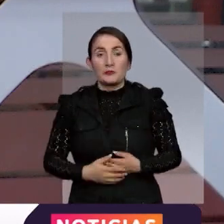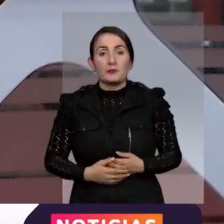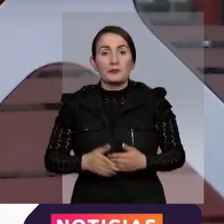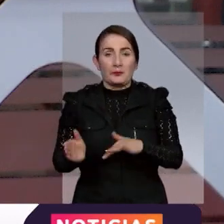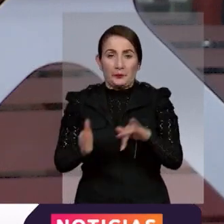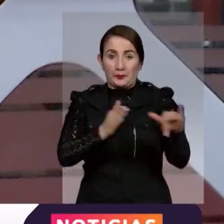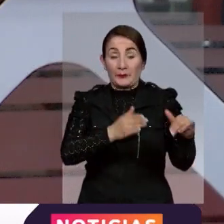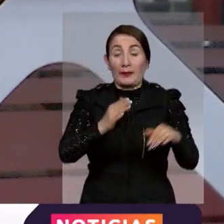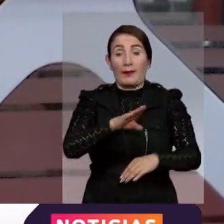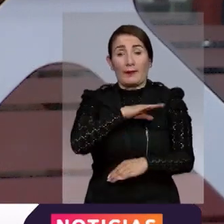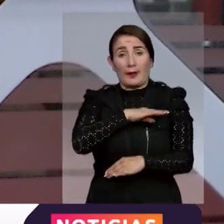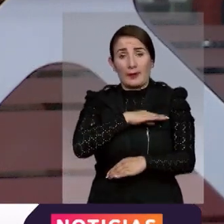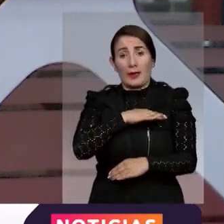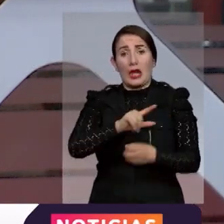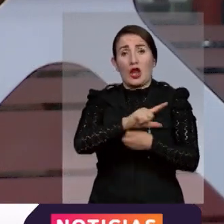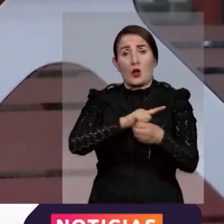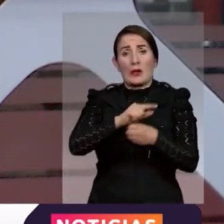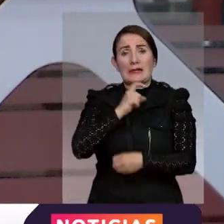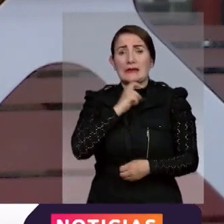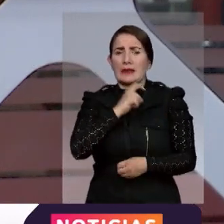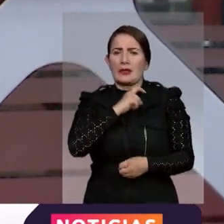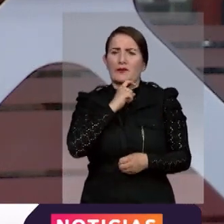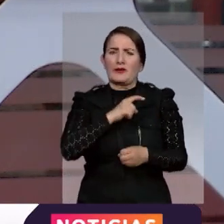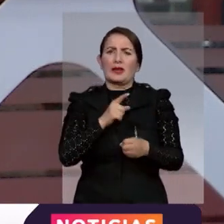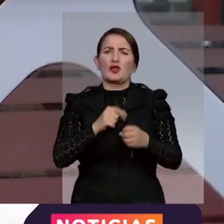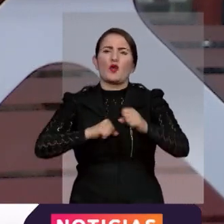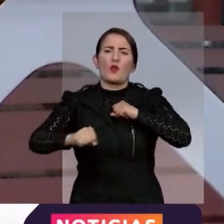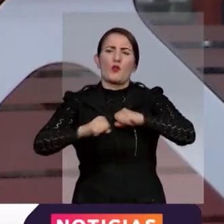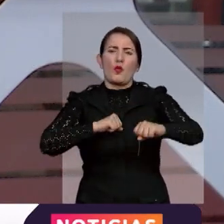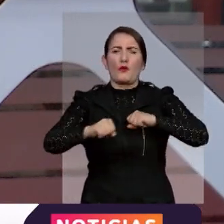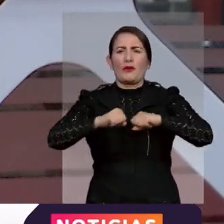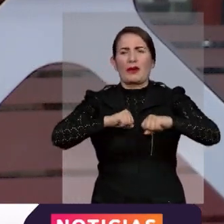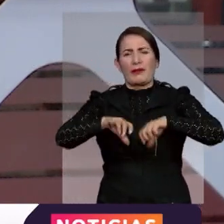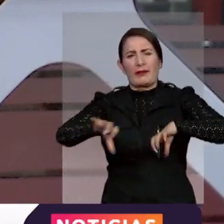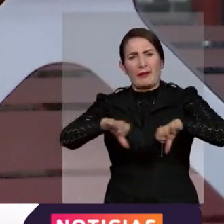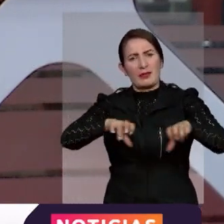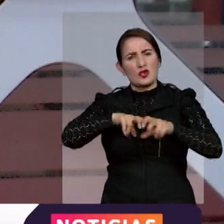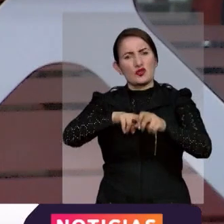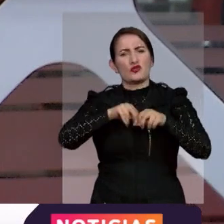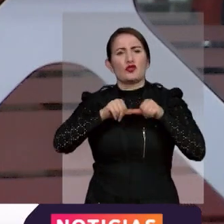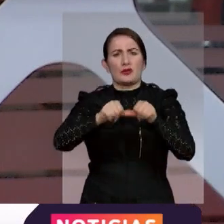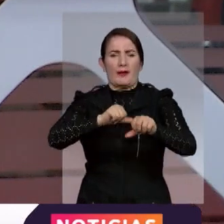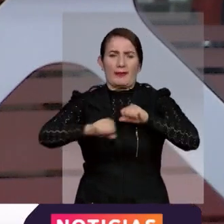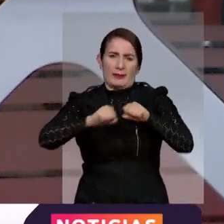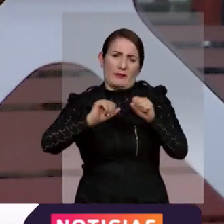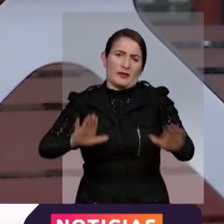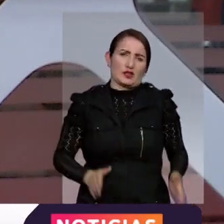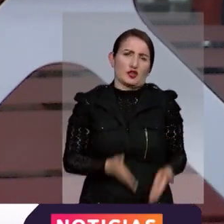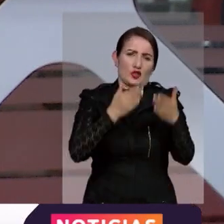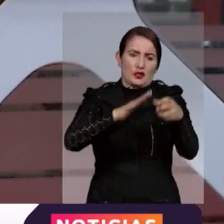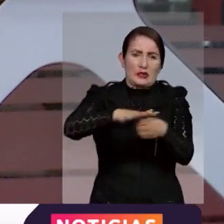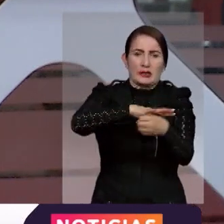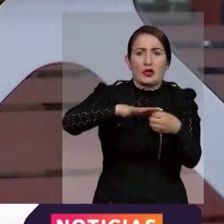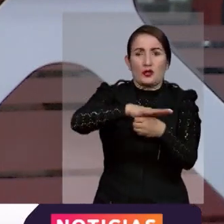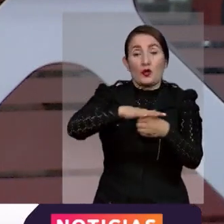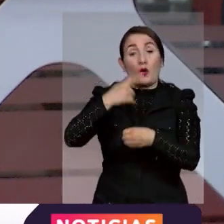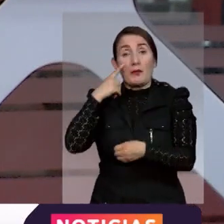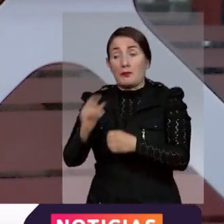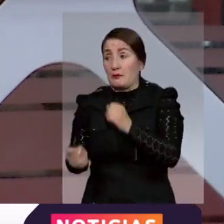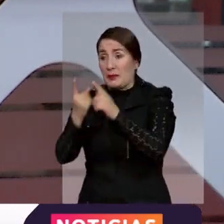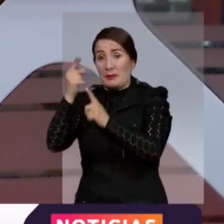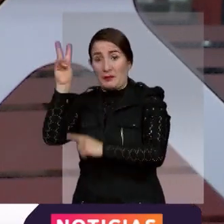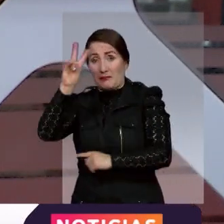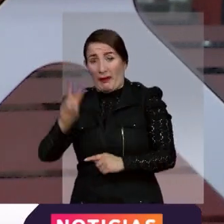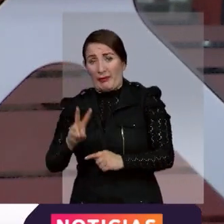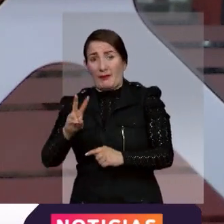Mientras tanto, la alcaldía local Santa Fe le apuesta a una movilidad sostenible y a la reactivación económica del sector. El primer viernes